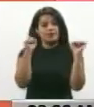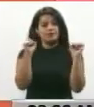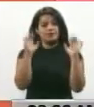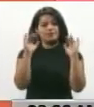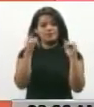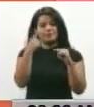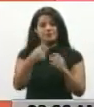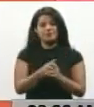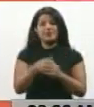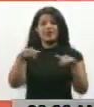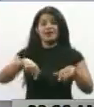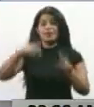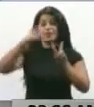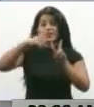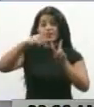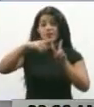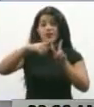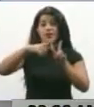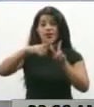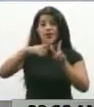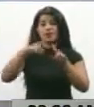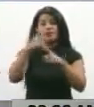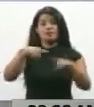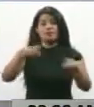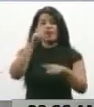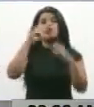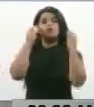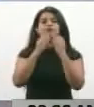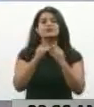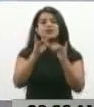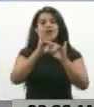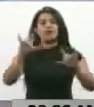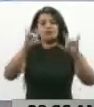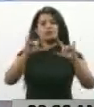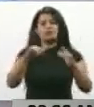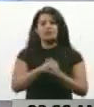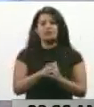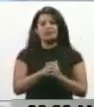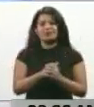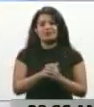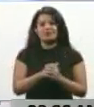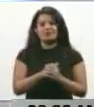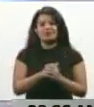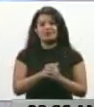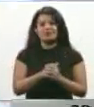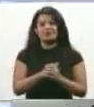parece, Vero? Por acá, por Venezolana de Televisión, Laudelino, feliz cumpleaños. Te queremos mucho. Chao.